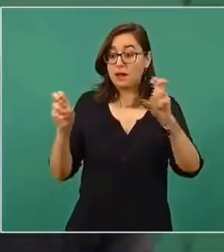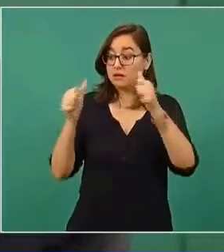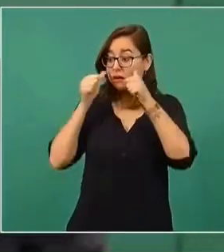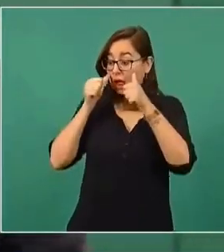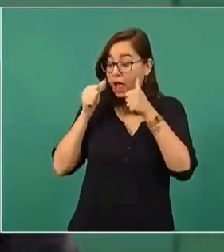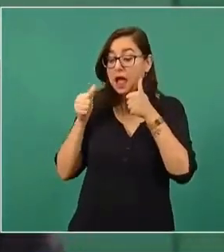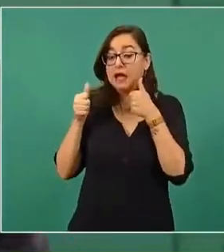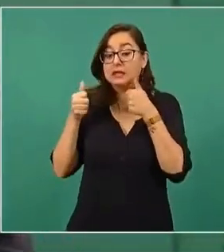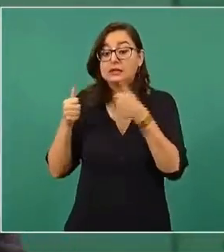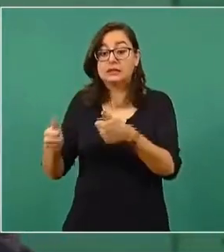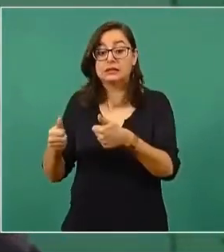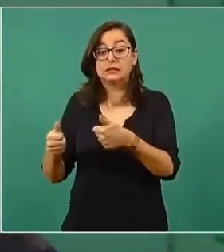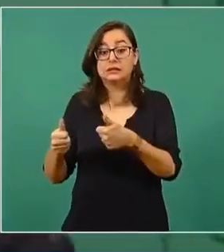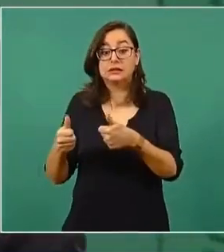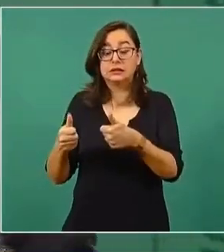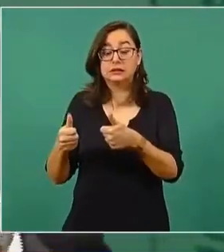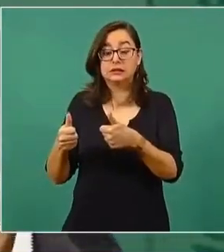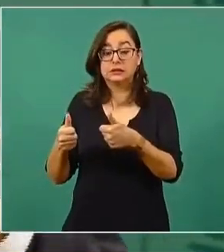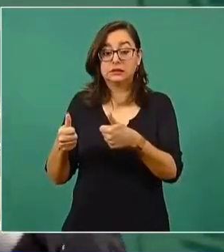para